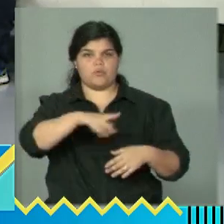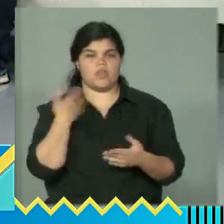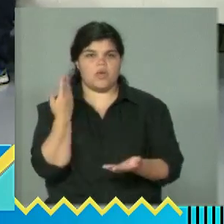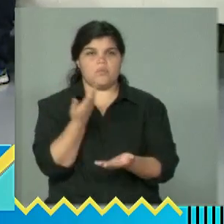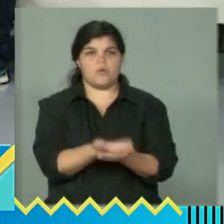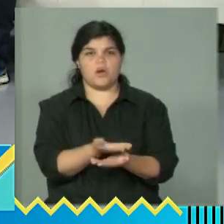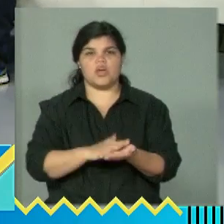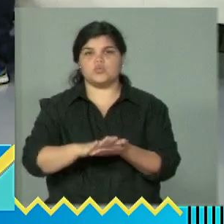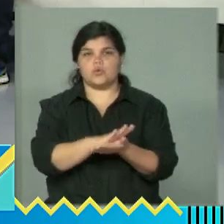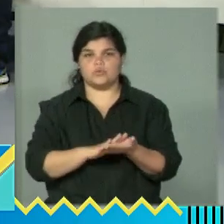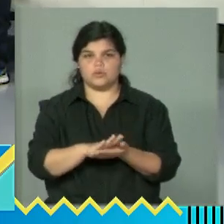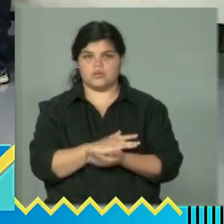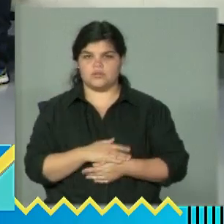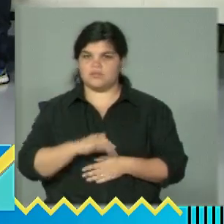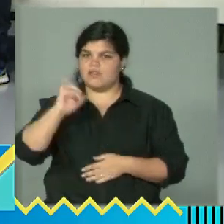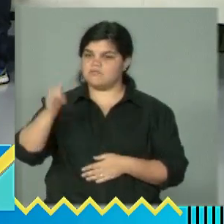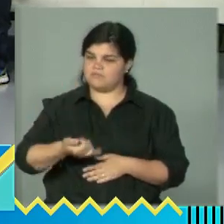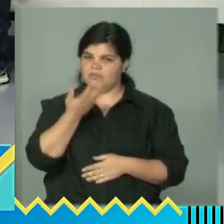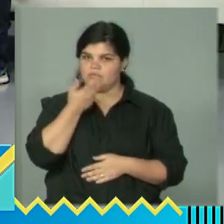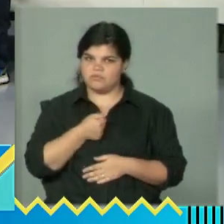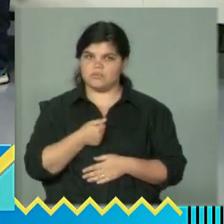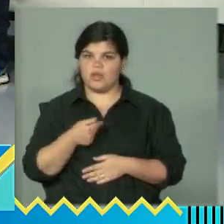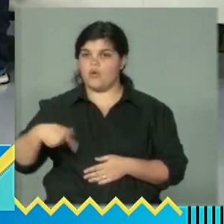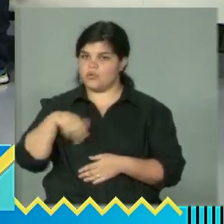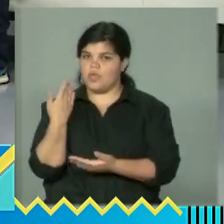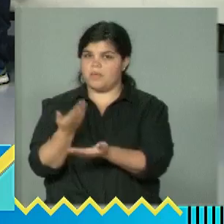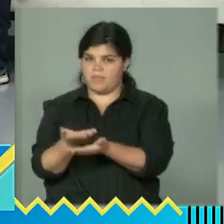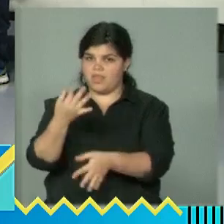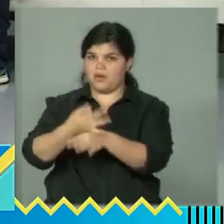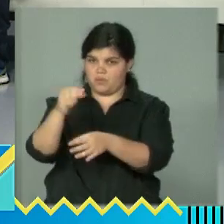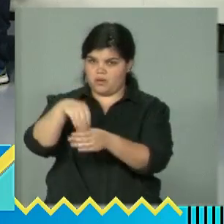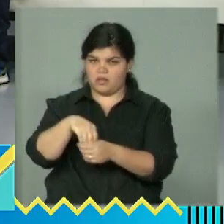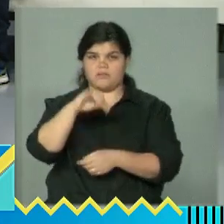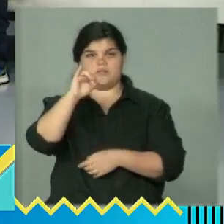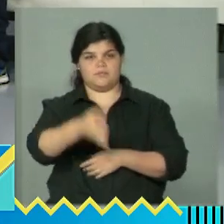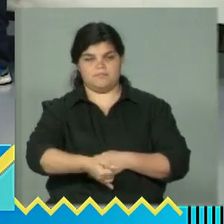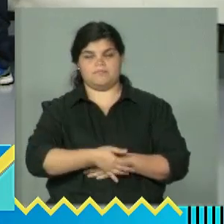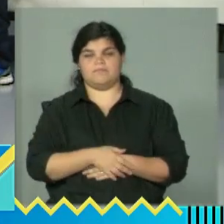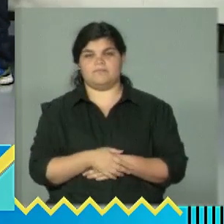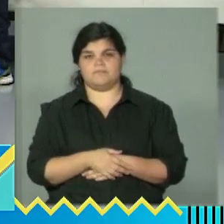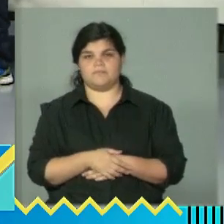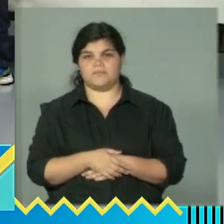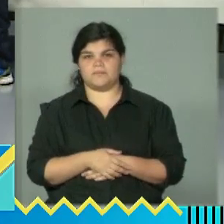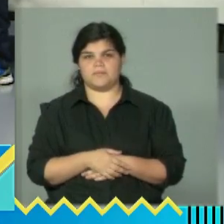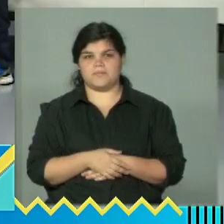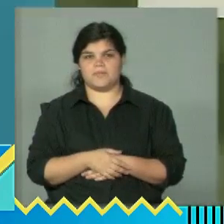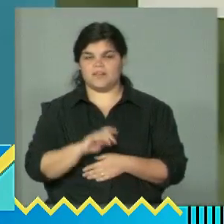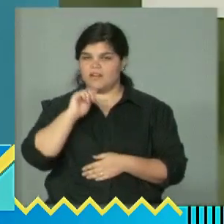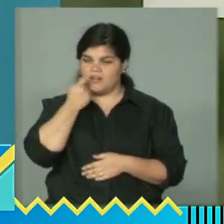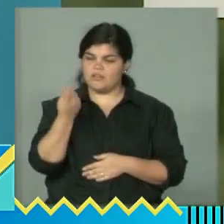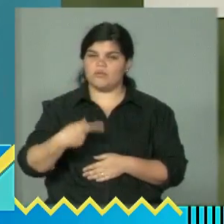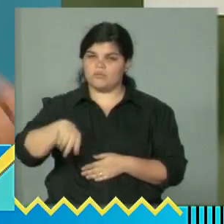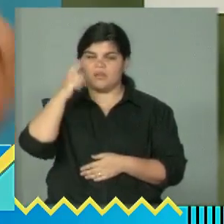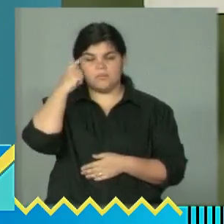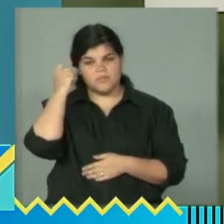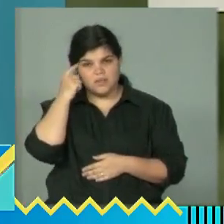las soluciones. Bueno, sí, me gusta. ¿Lo van a pedir en la escuela también? Sí. Bien, está buenísimo que ustedes piensen